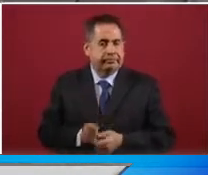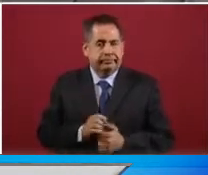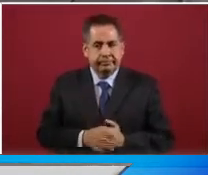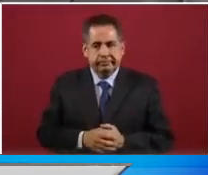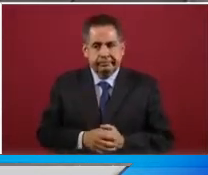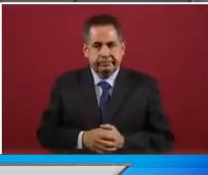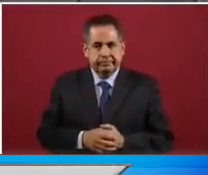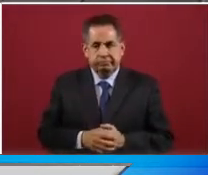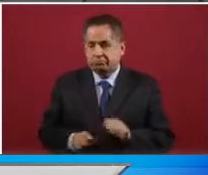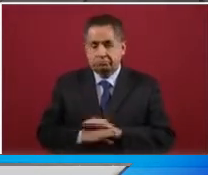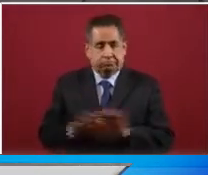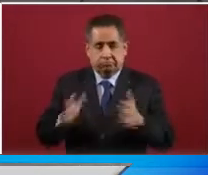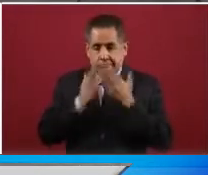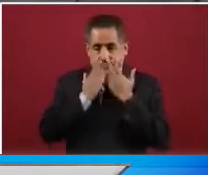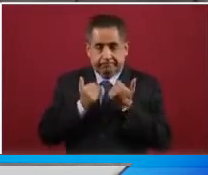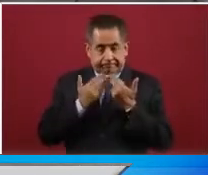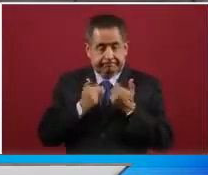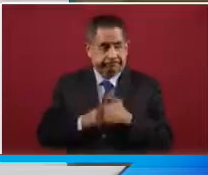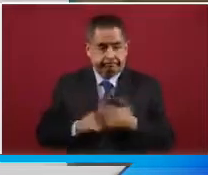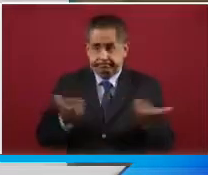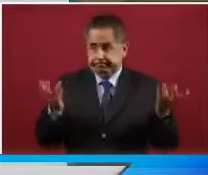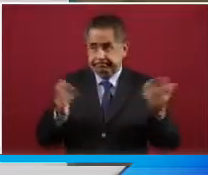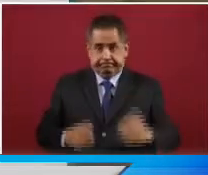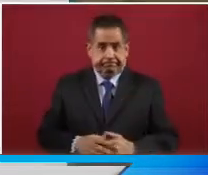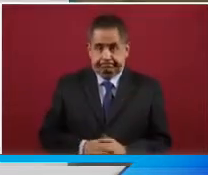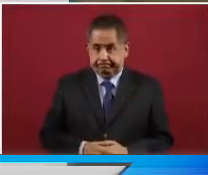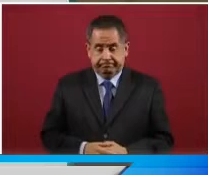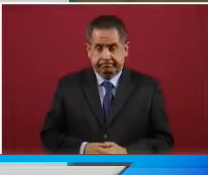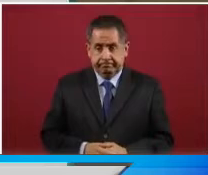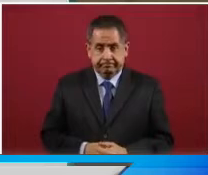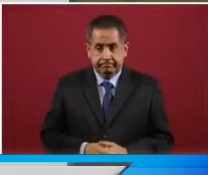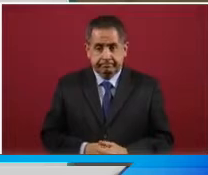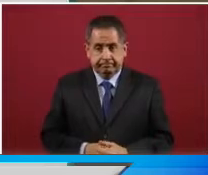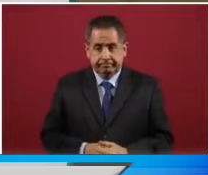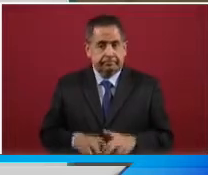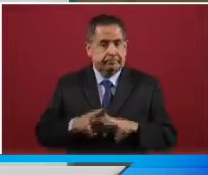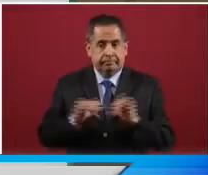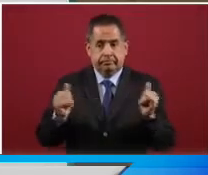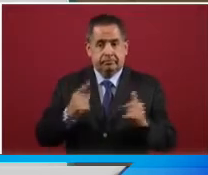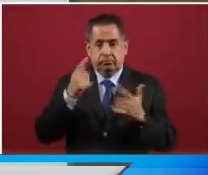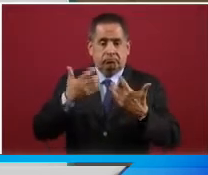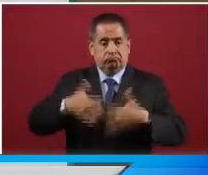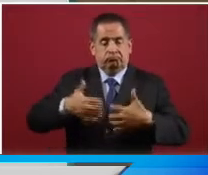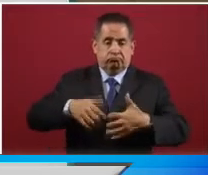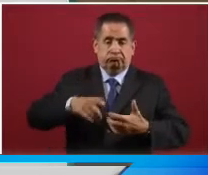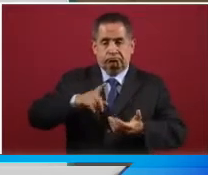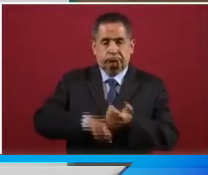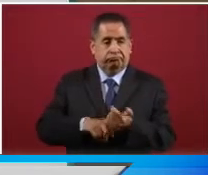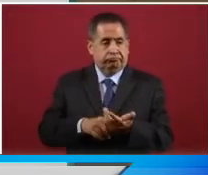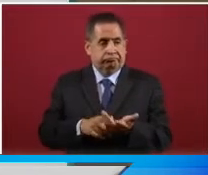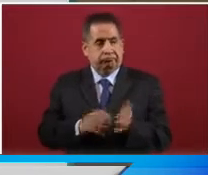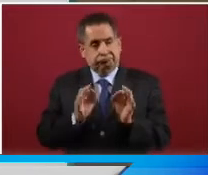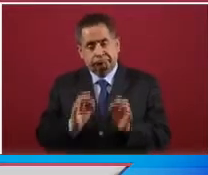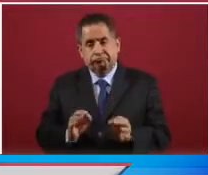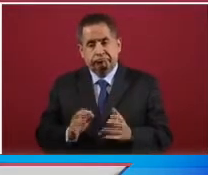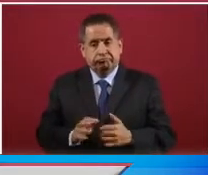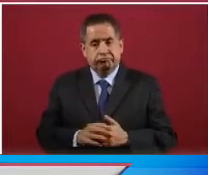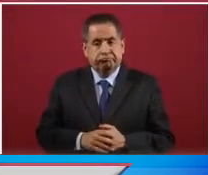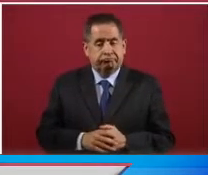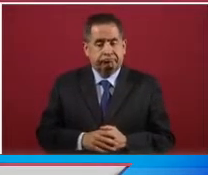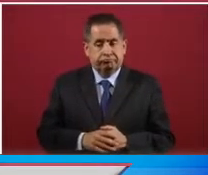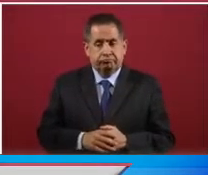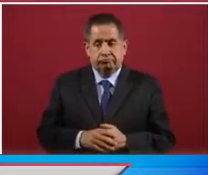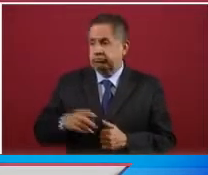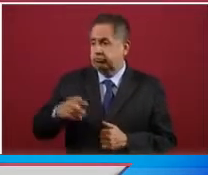gobiernos neoliberales que beneficiaron a grupos empresariales. Gastón Azcárraga, hoy prófugo de la justicia, contribuyó en la campaña del